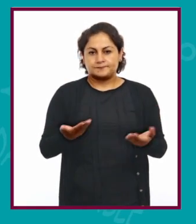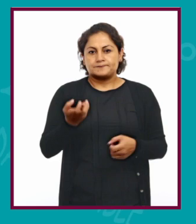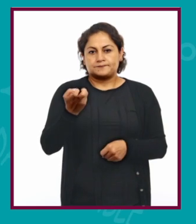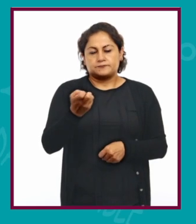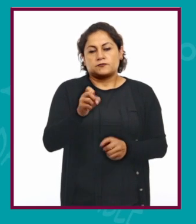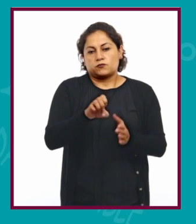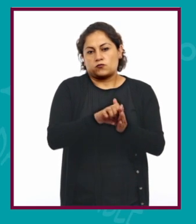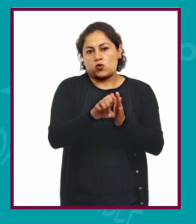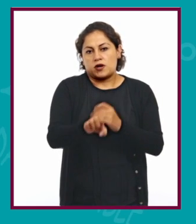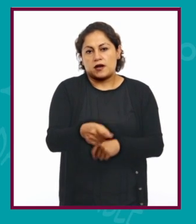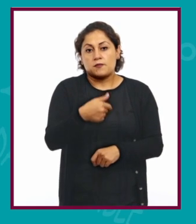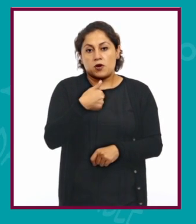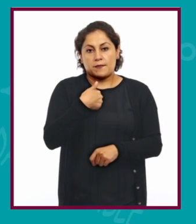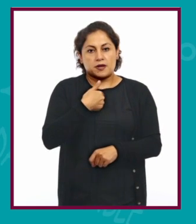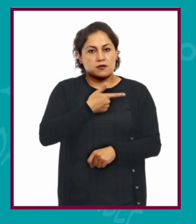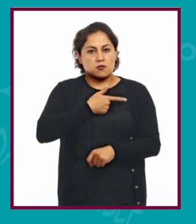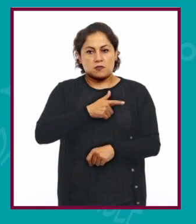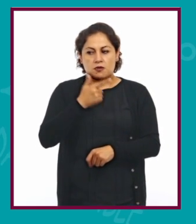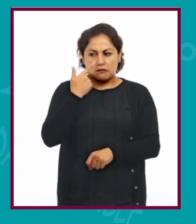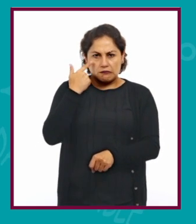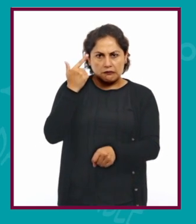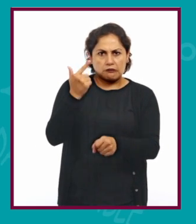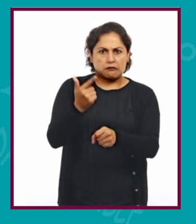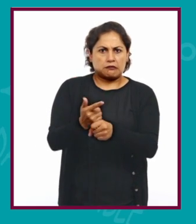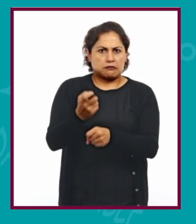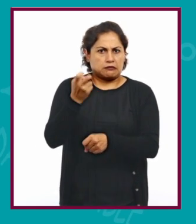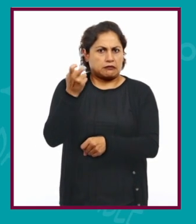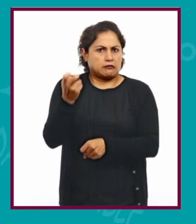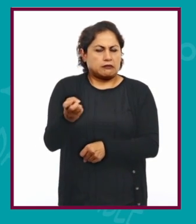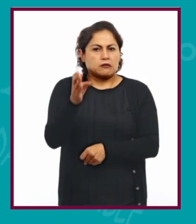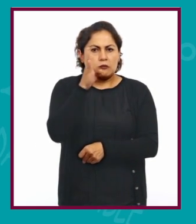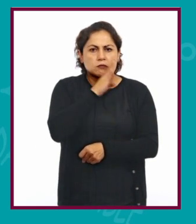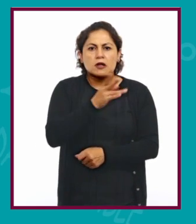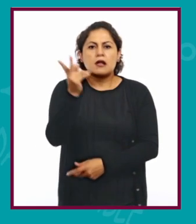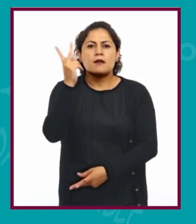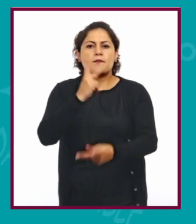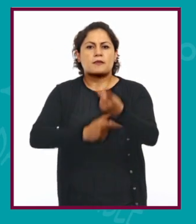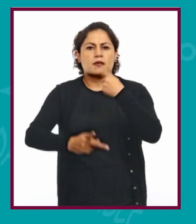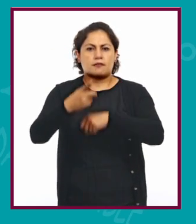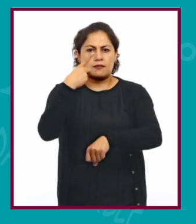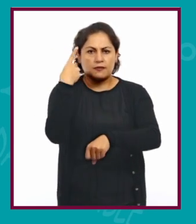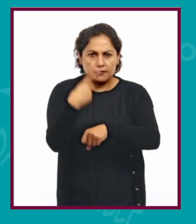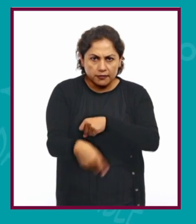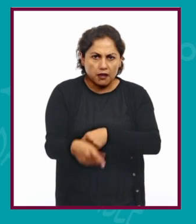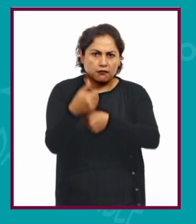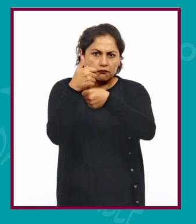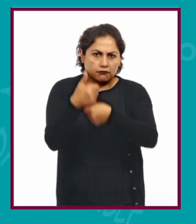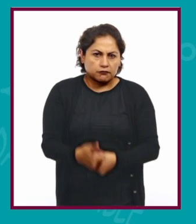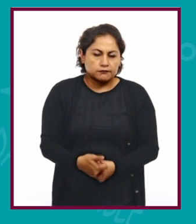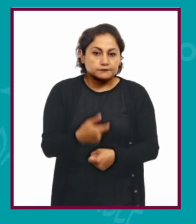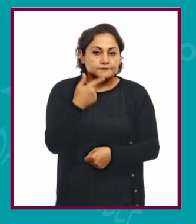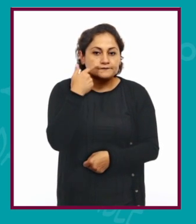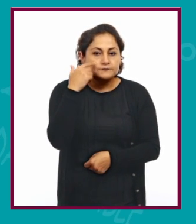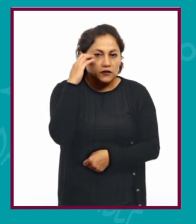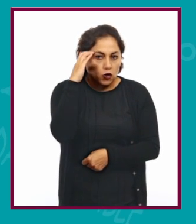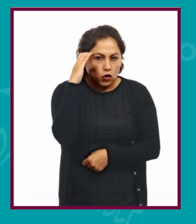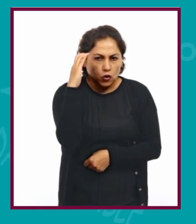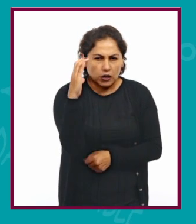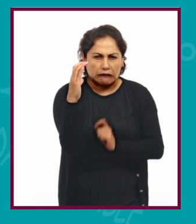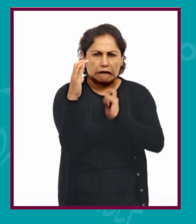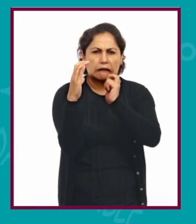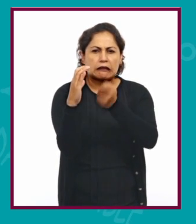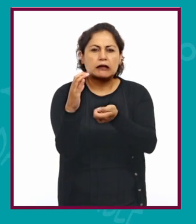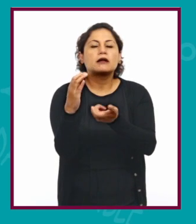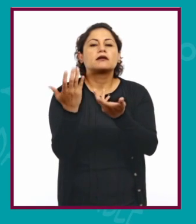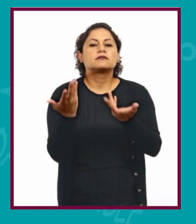Estos actos, bueno, para mí en lo personal son inhumanos porque perjudican y, bueno, provocan sufrimiento. La crueldad yo